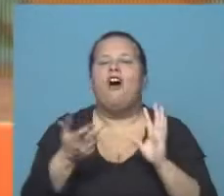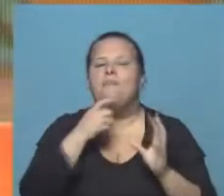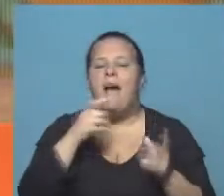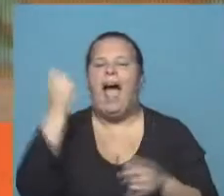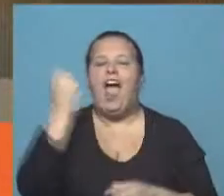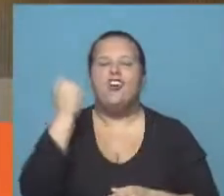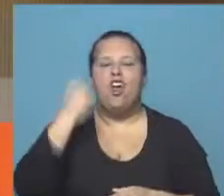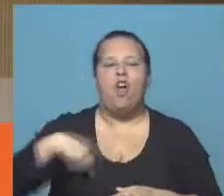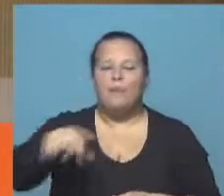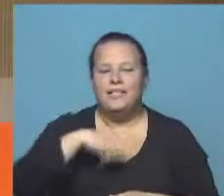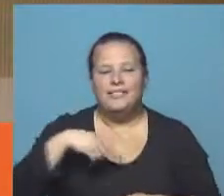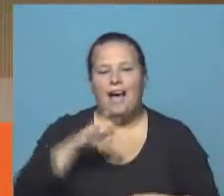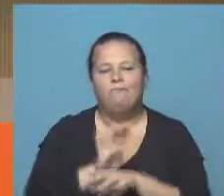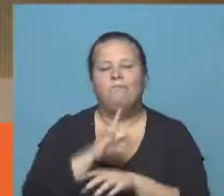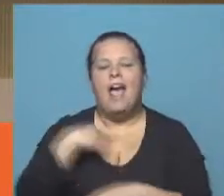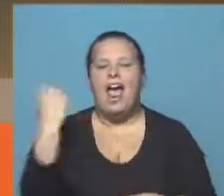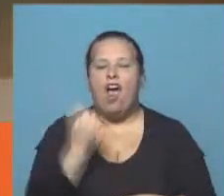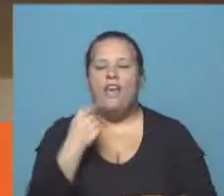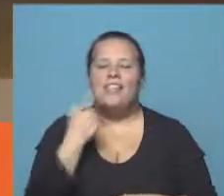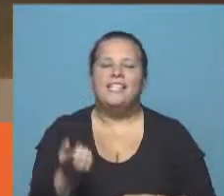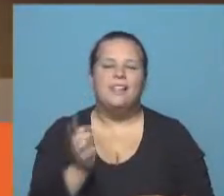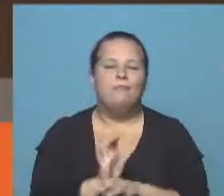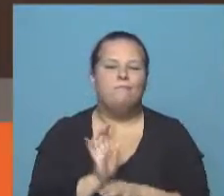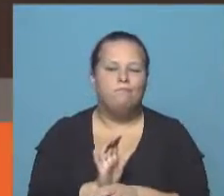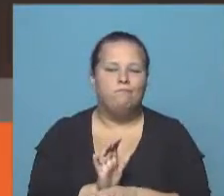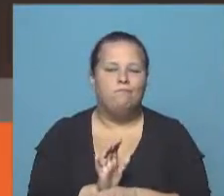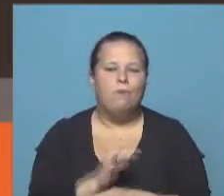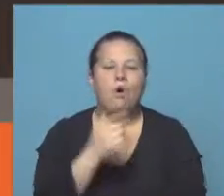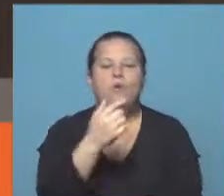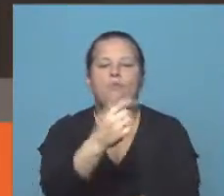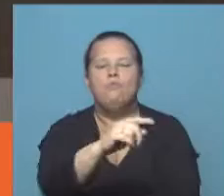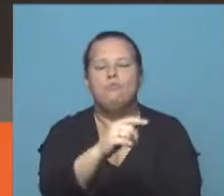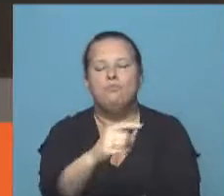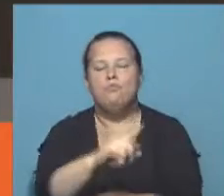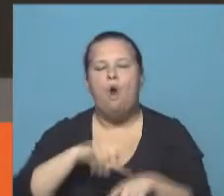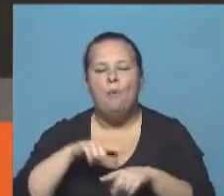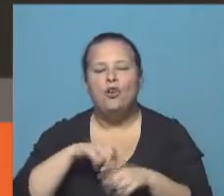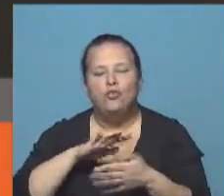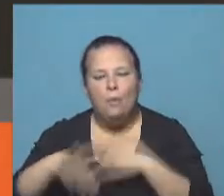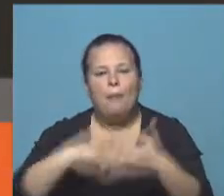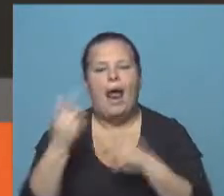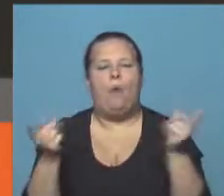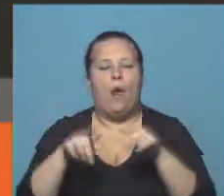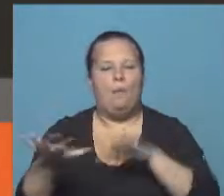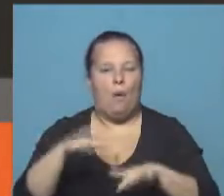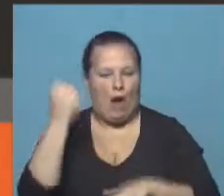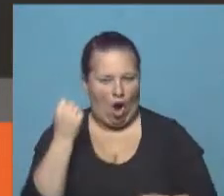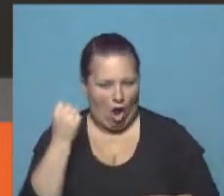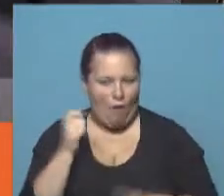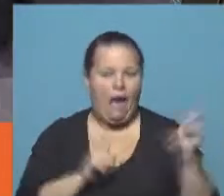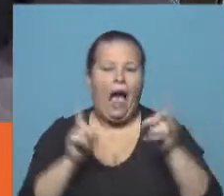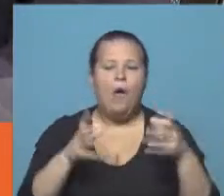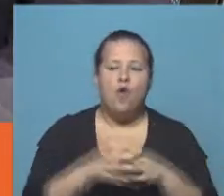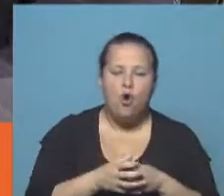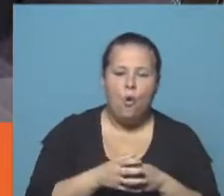los economistas, con lo que los economistas denominan a procesos incipientes de reactivación económica. Sí. En algunos